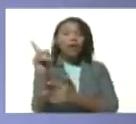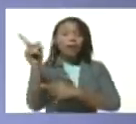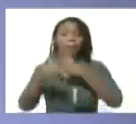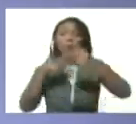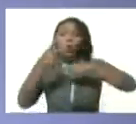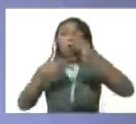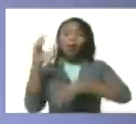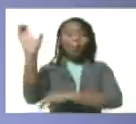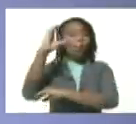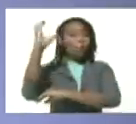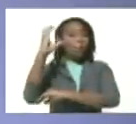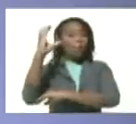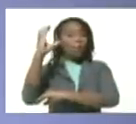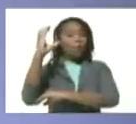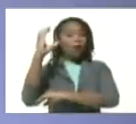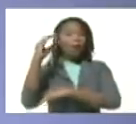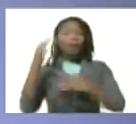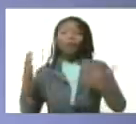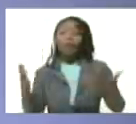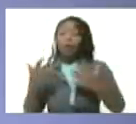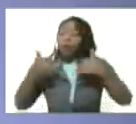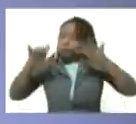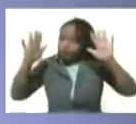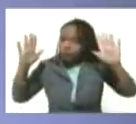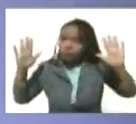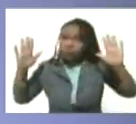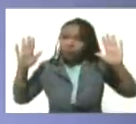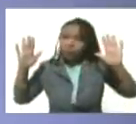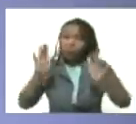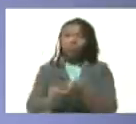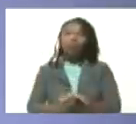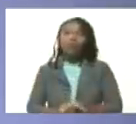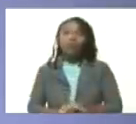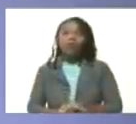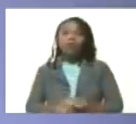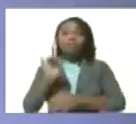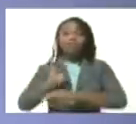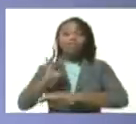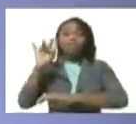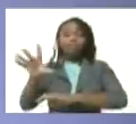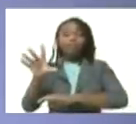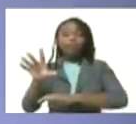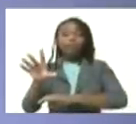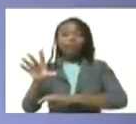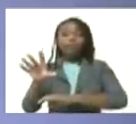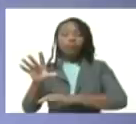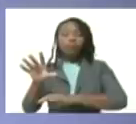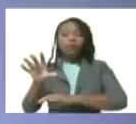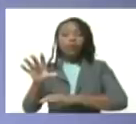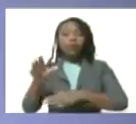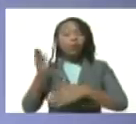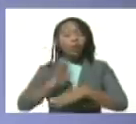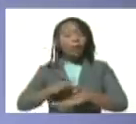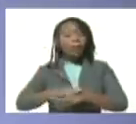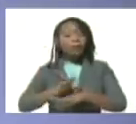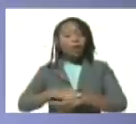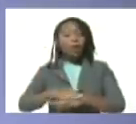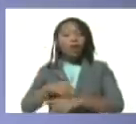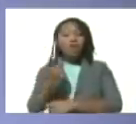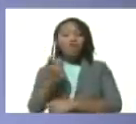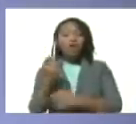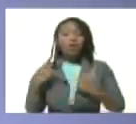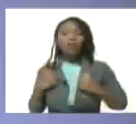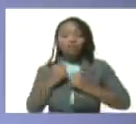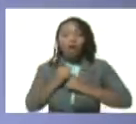políticas colombianas que, por supuesto, han dejado en lo que ha sido en falta de abrigo